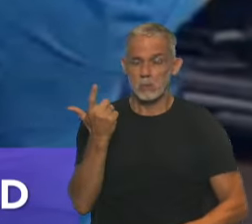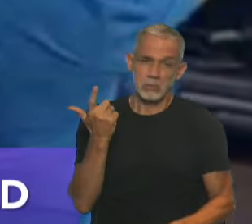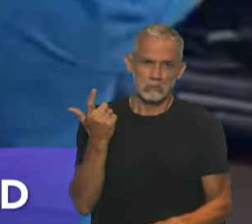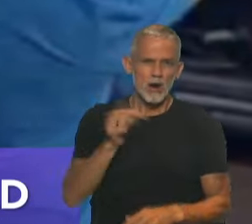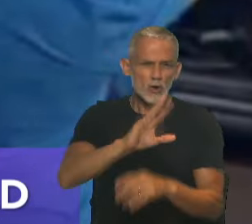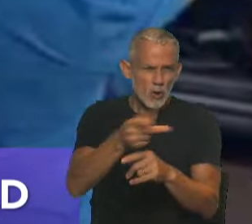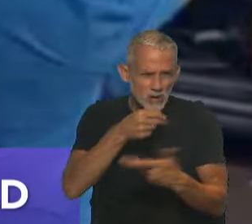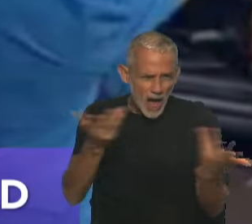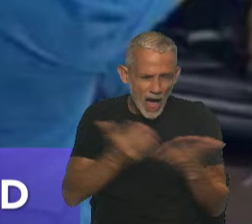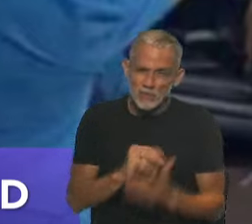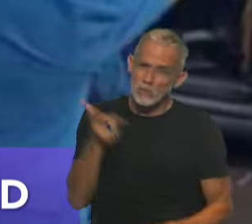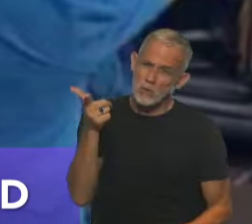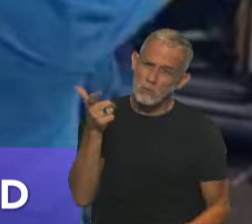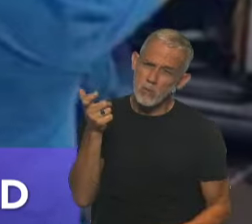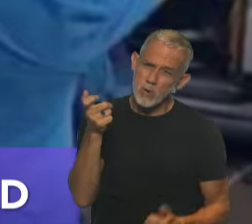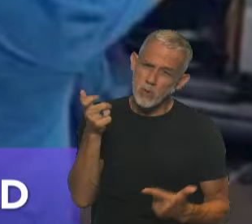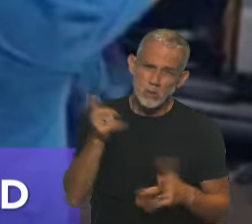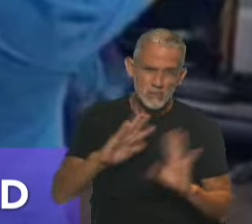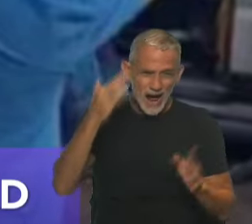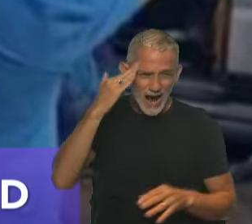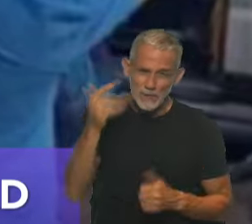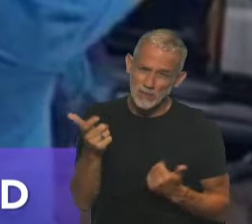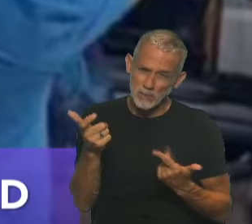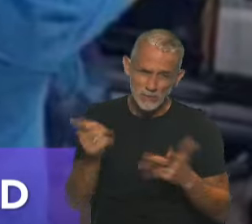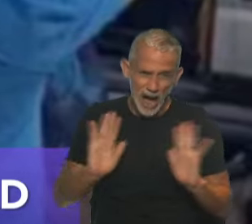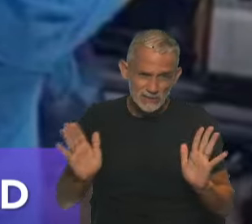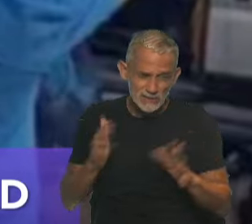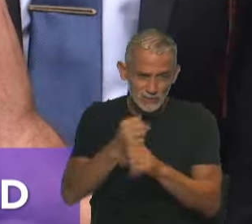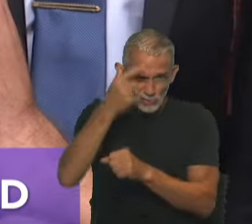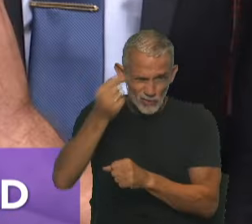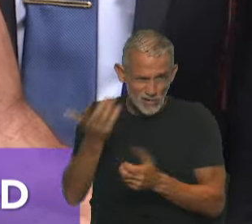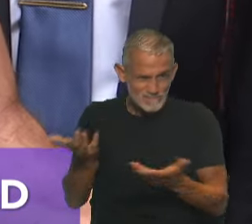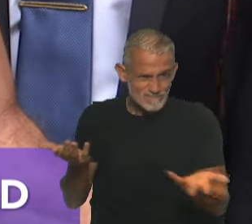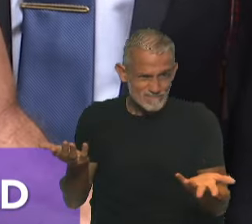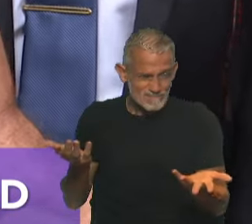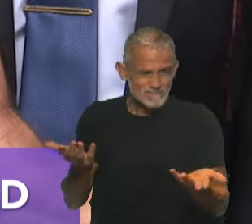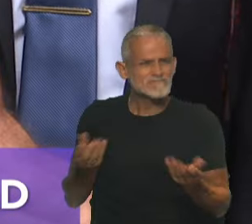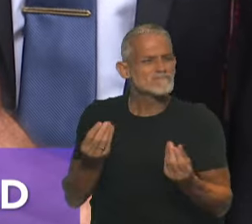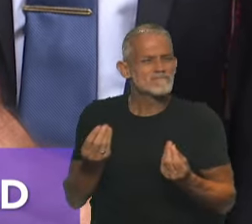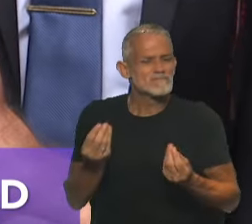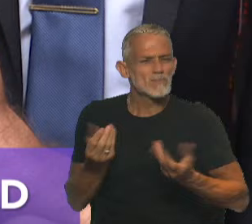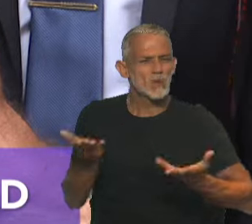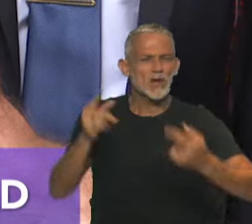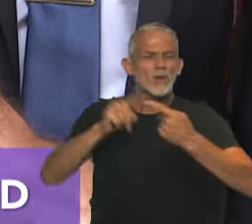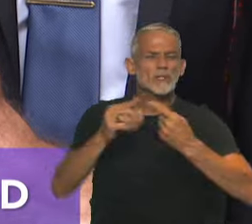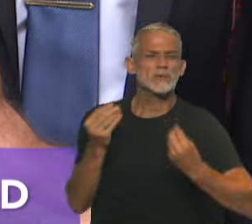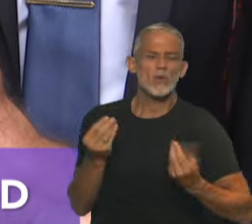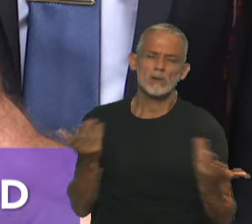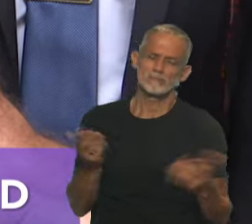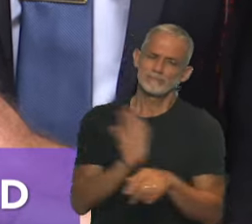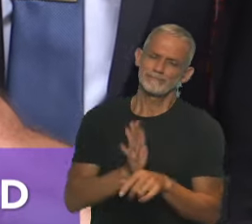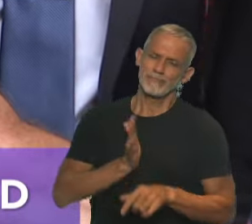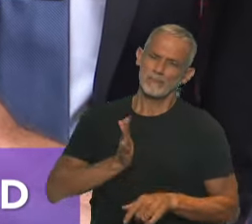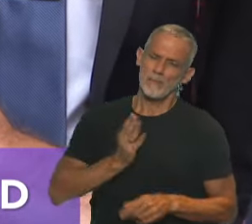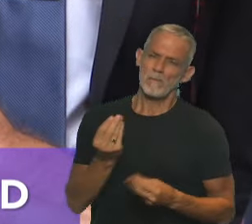de robo y le pongan tres tiros en la cabeza a un colectivero eh tiene como objetivo sembrar el